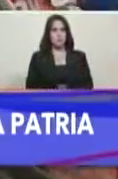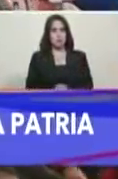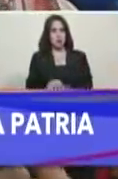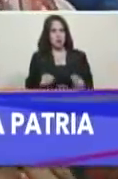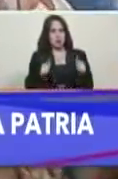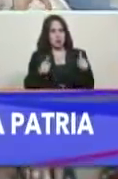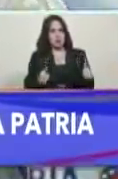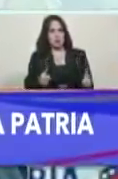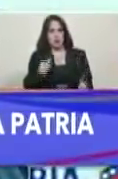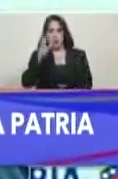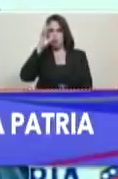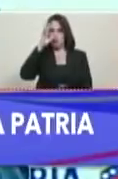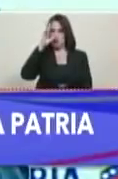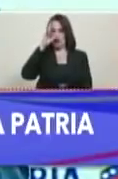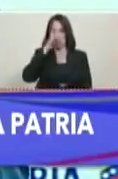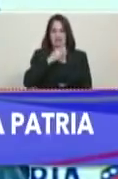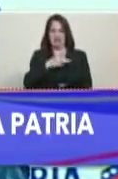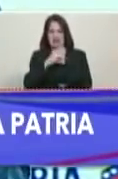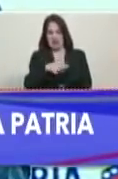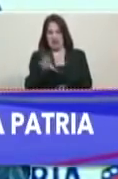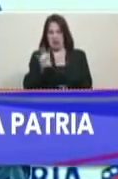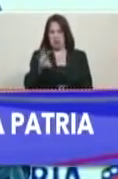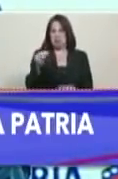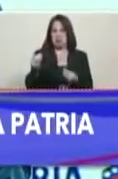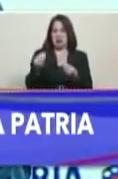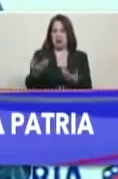Comenzaron a burlarse del carné de la patria.